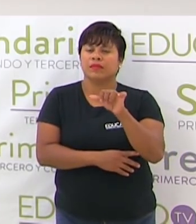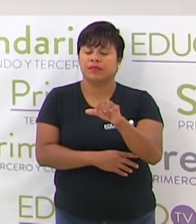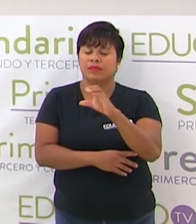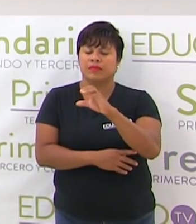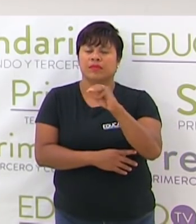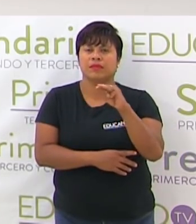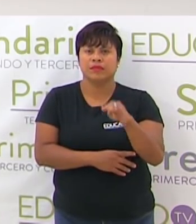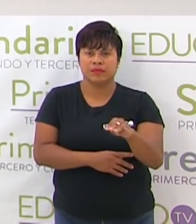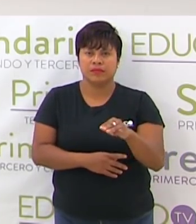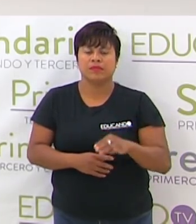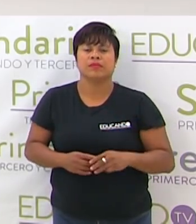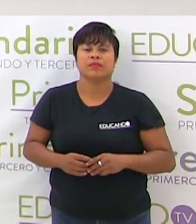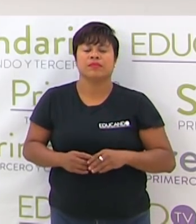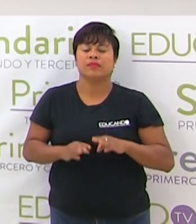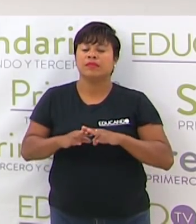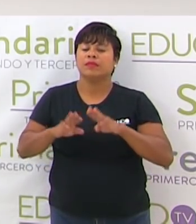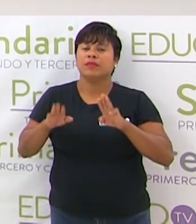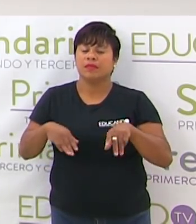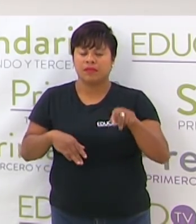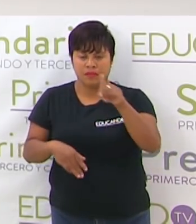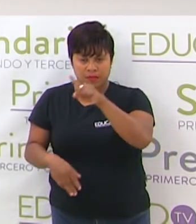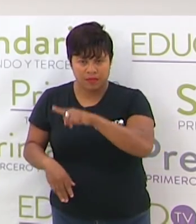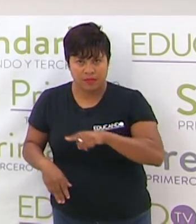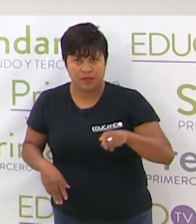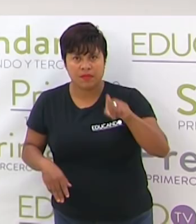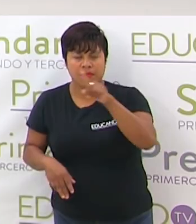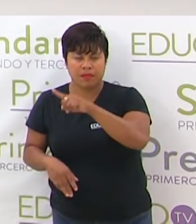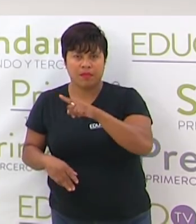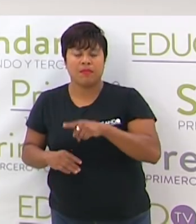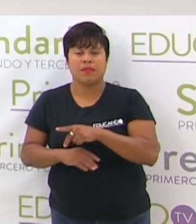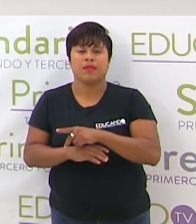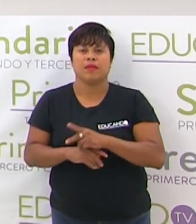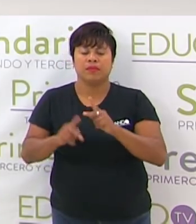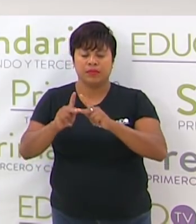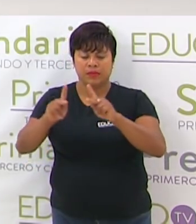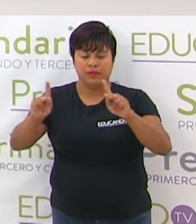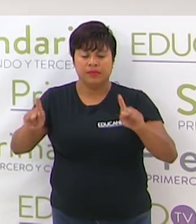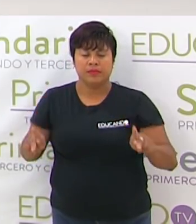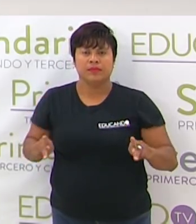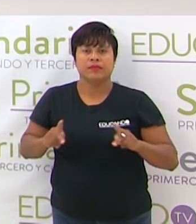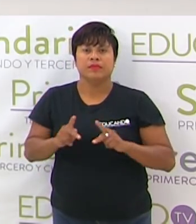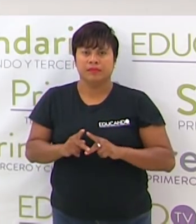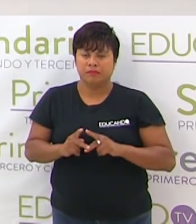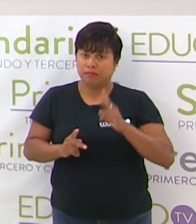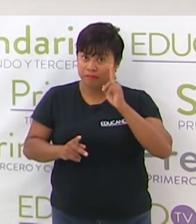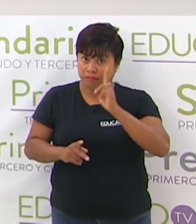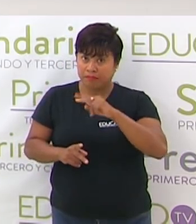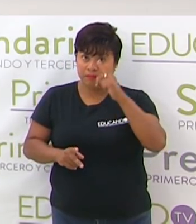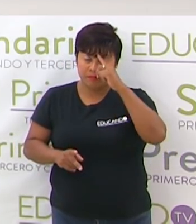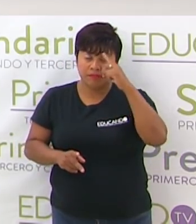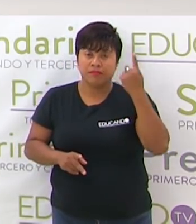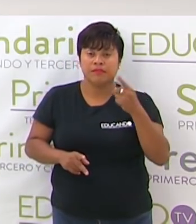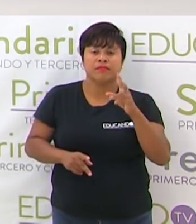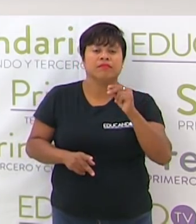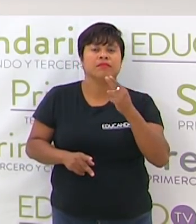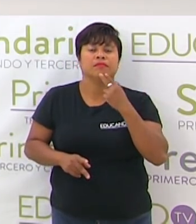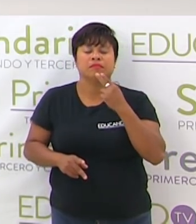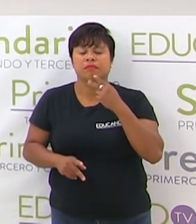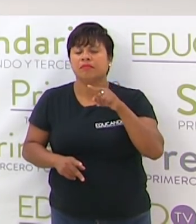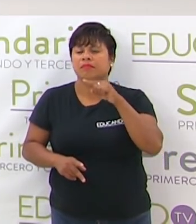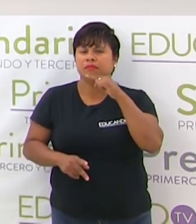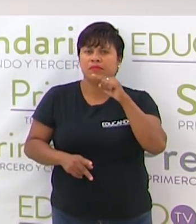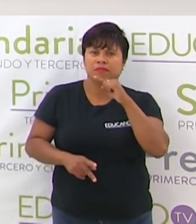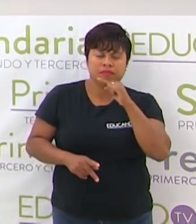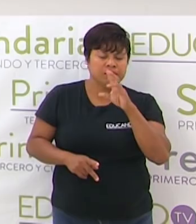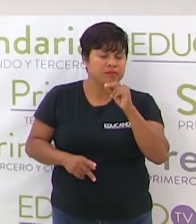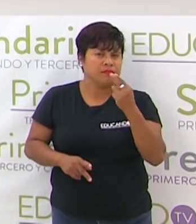16 centímetros mide todo su perímetro. ¿Ya ves qué fácil? Y no utilicé ni un